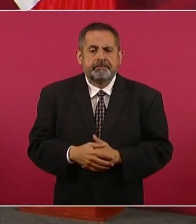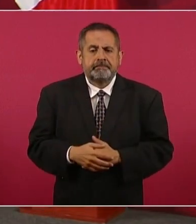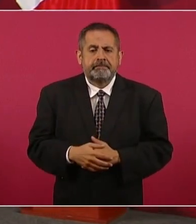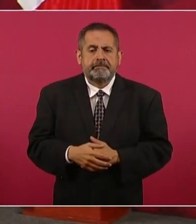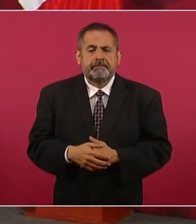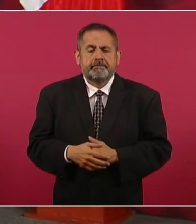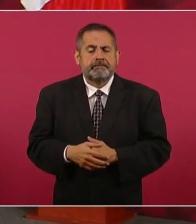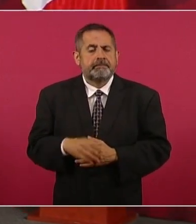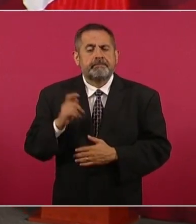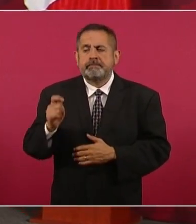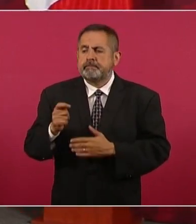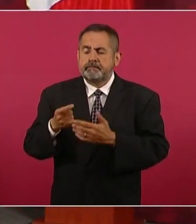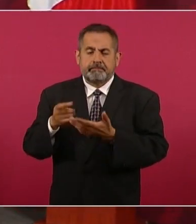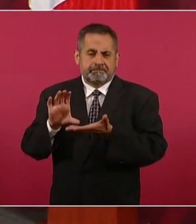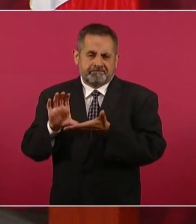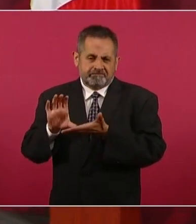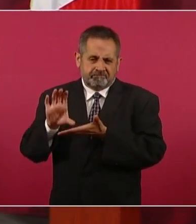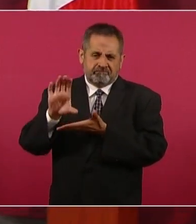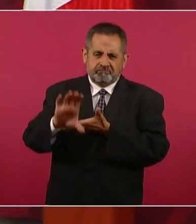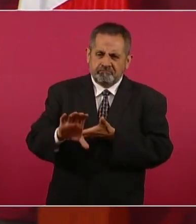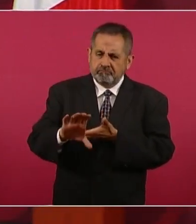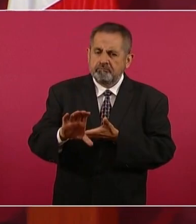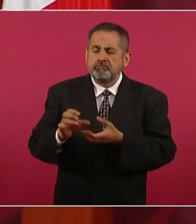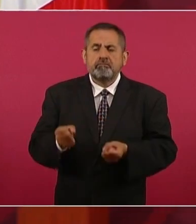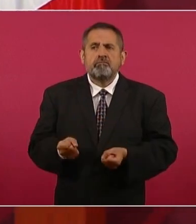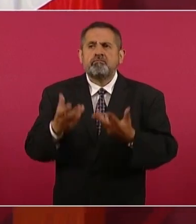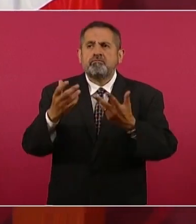Es una inversión de